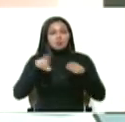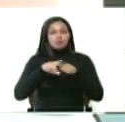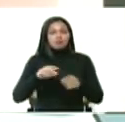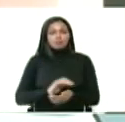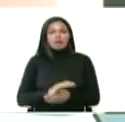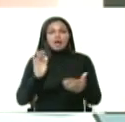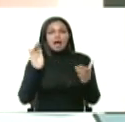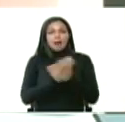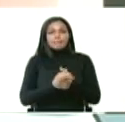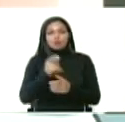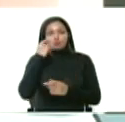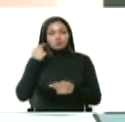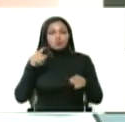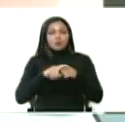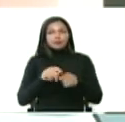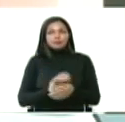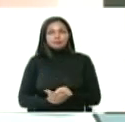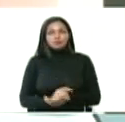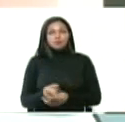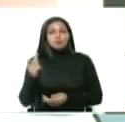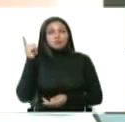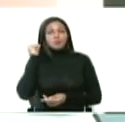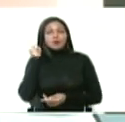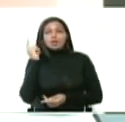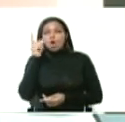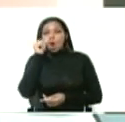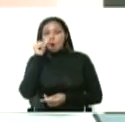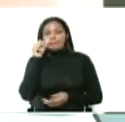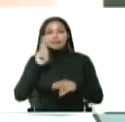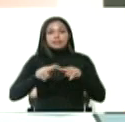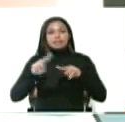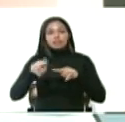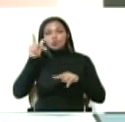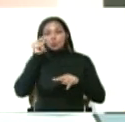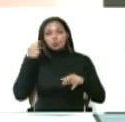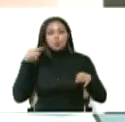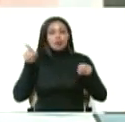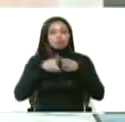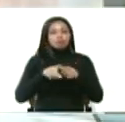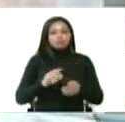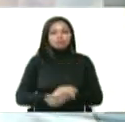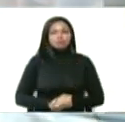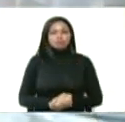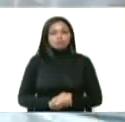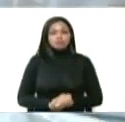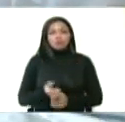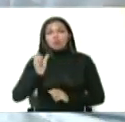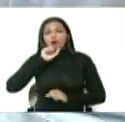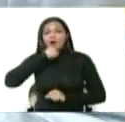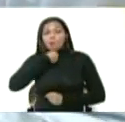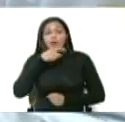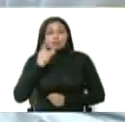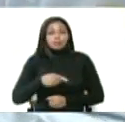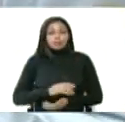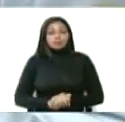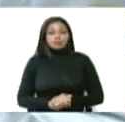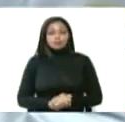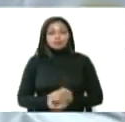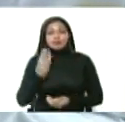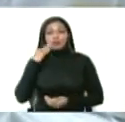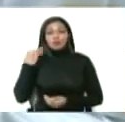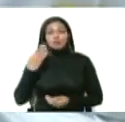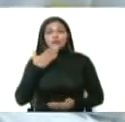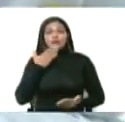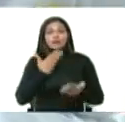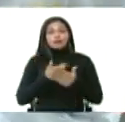queridos compatriotas, mujeres, hombres, niños, niñas, a nuestros mayores, a la juventud,